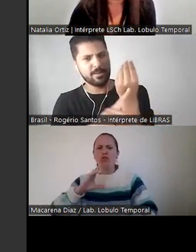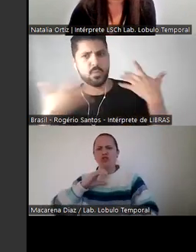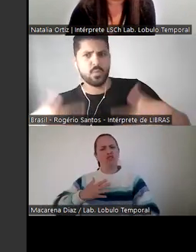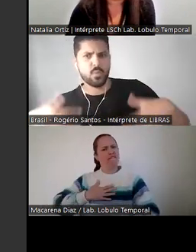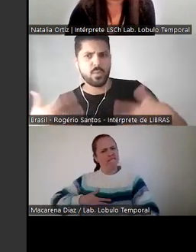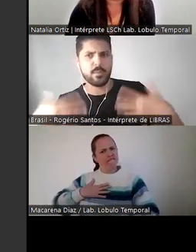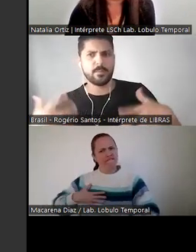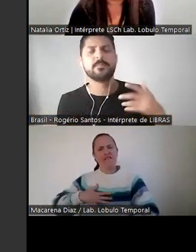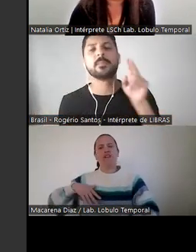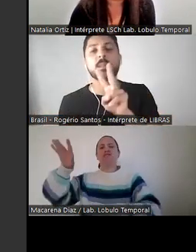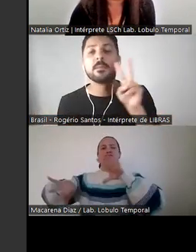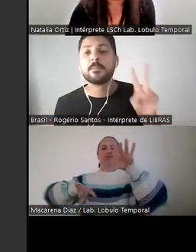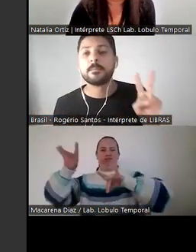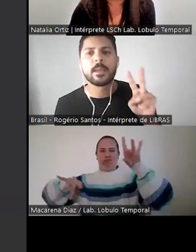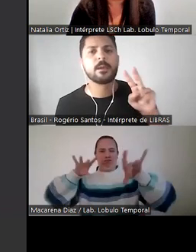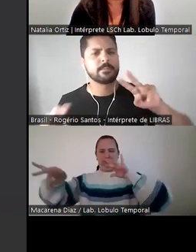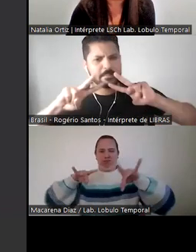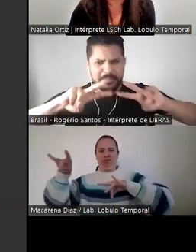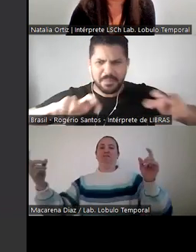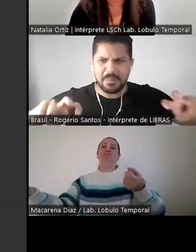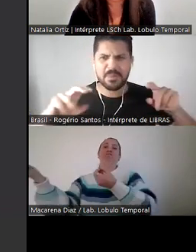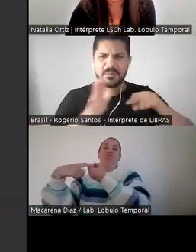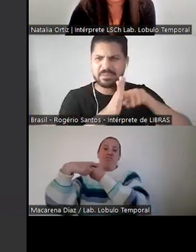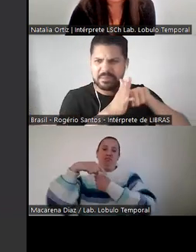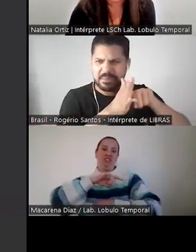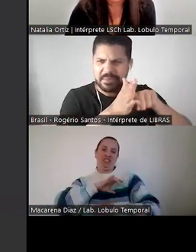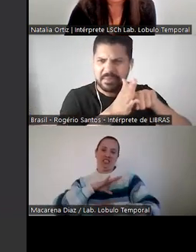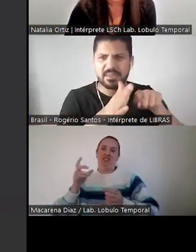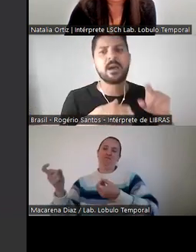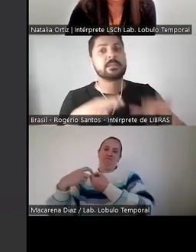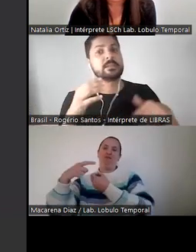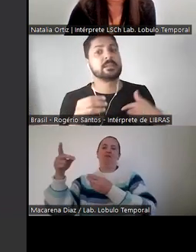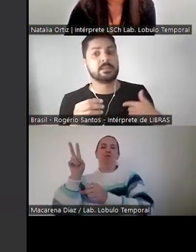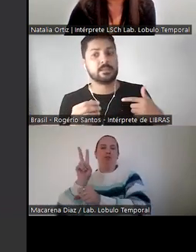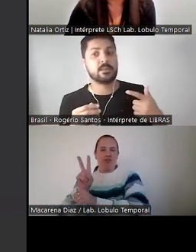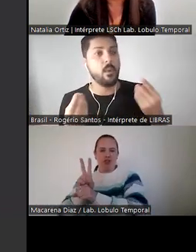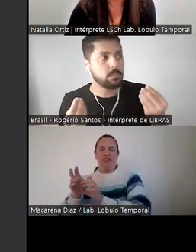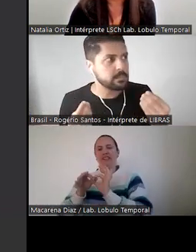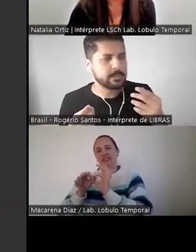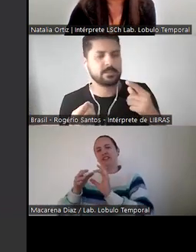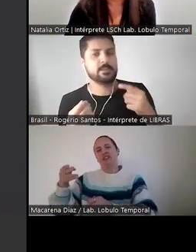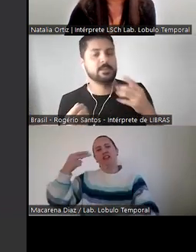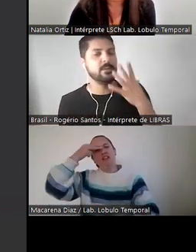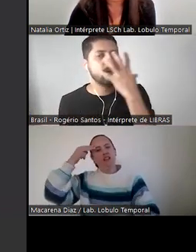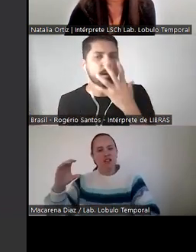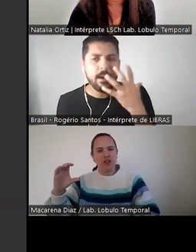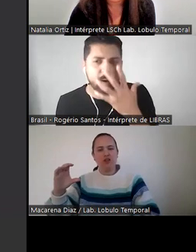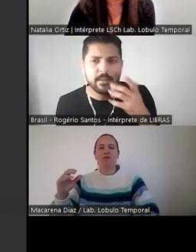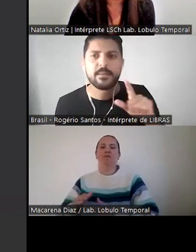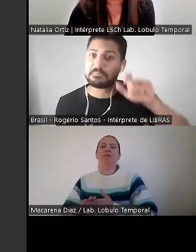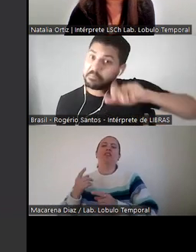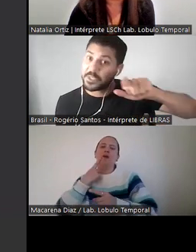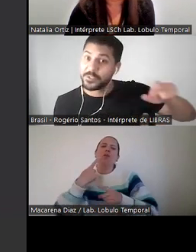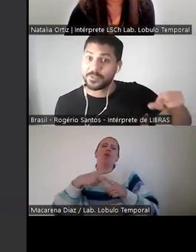vernáculo visual en la investigación que hicimos en el curso, bueno, a mí me encantó. Habían personas participantes de Chile gracias